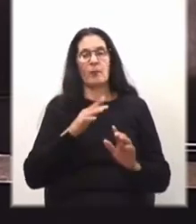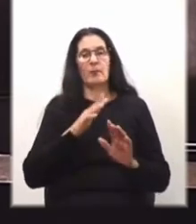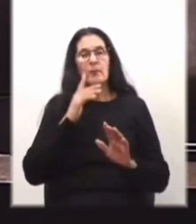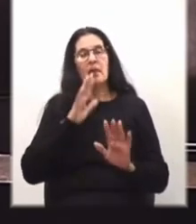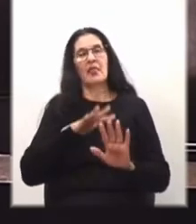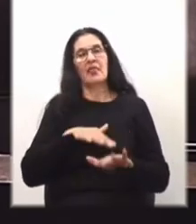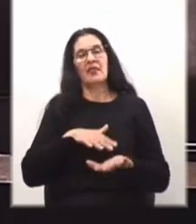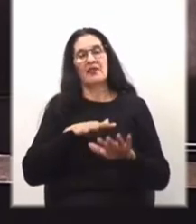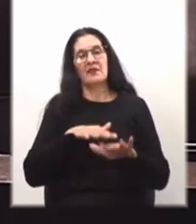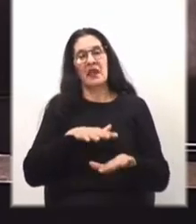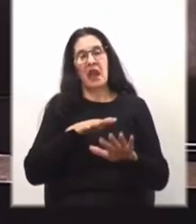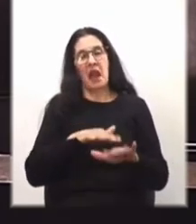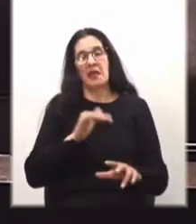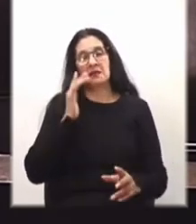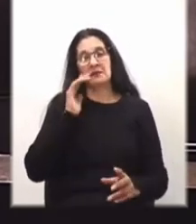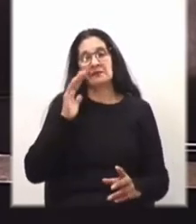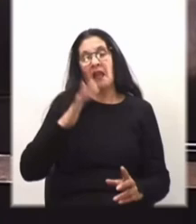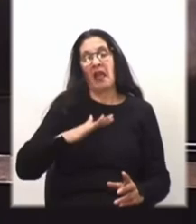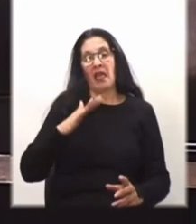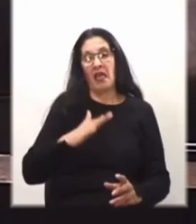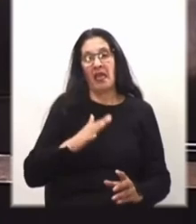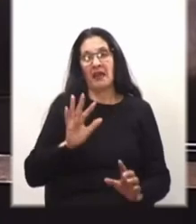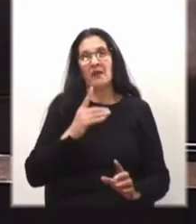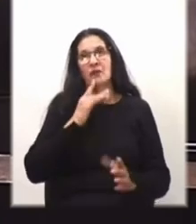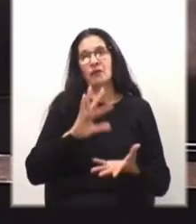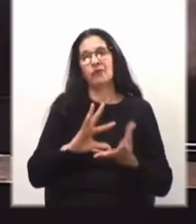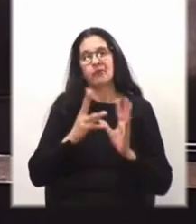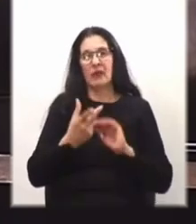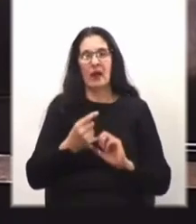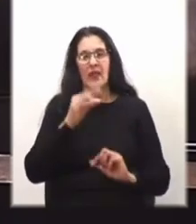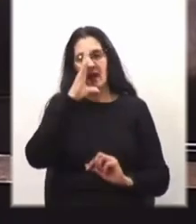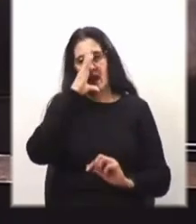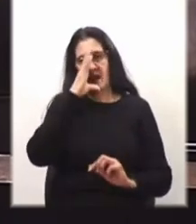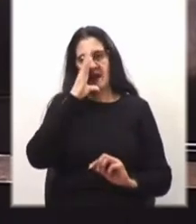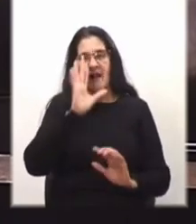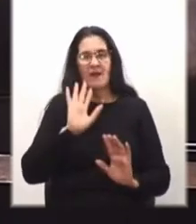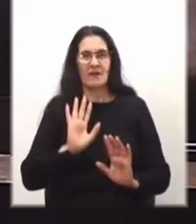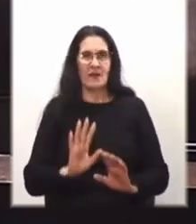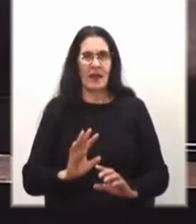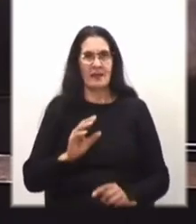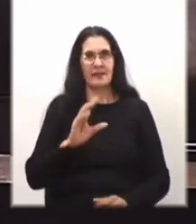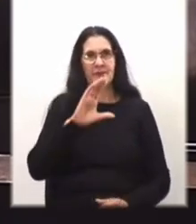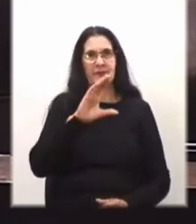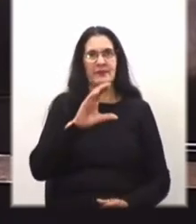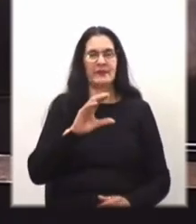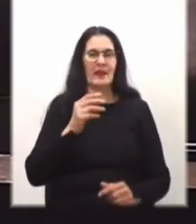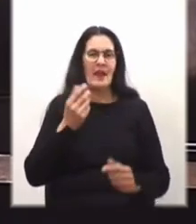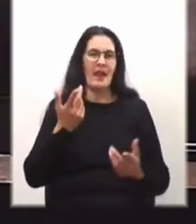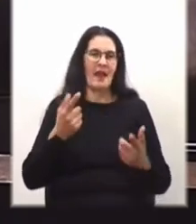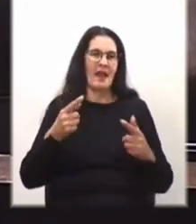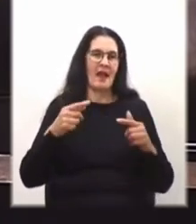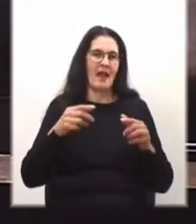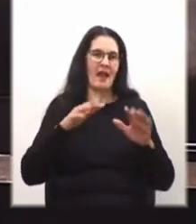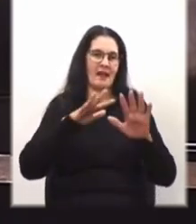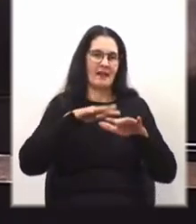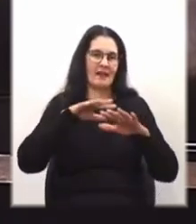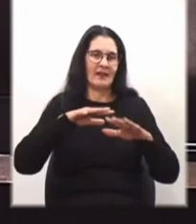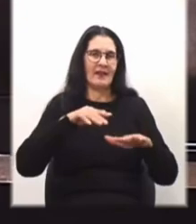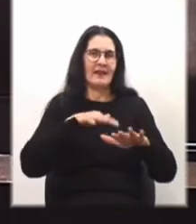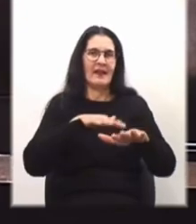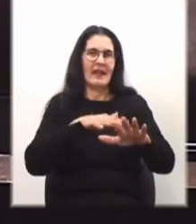absolutamente inocente, casi carnavalesco, con carros alegóricos